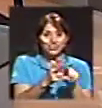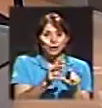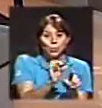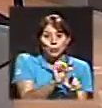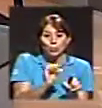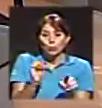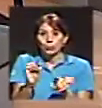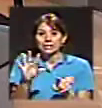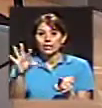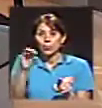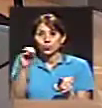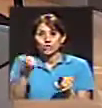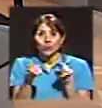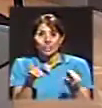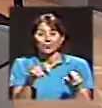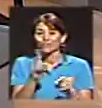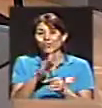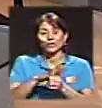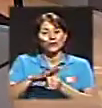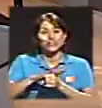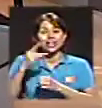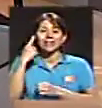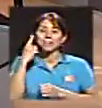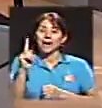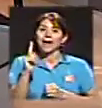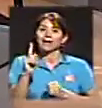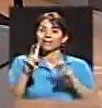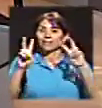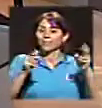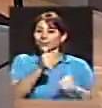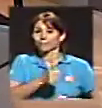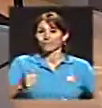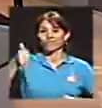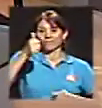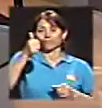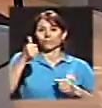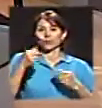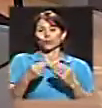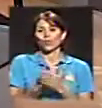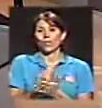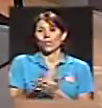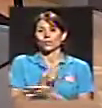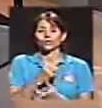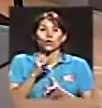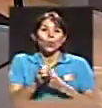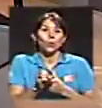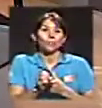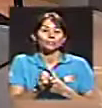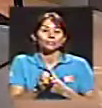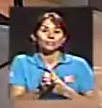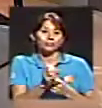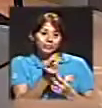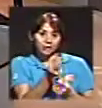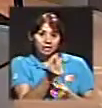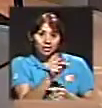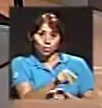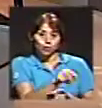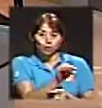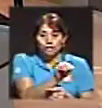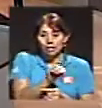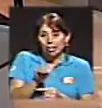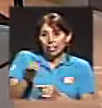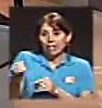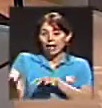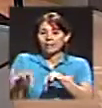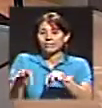para atender prioridades emergentes o reorientar recursos hacia actividades que se